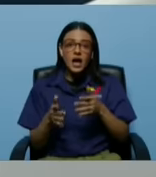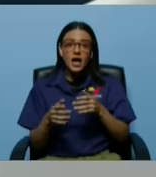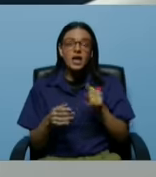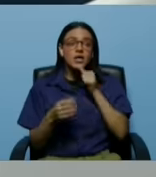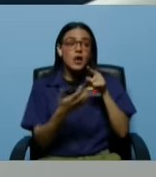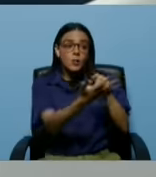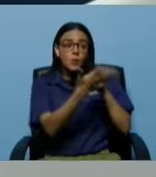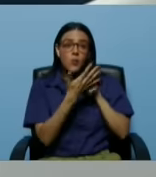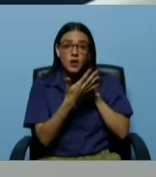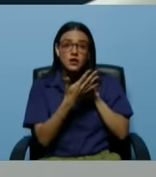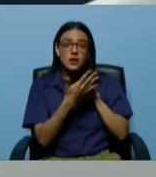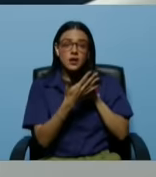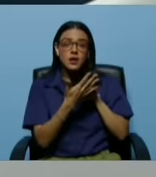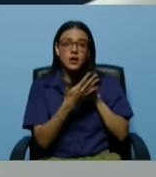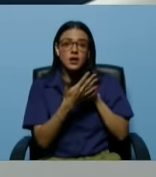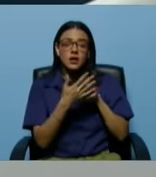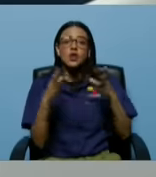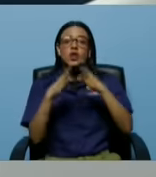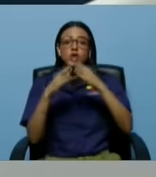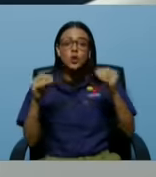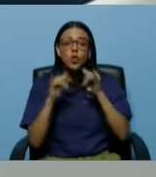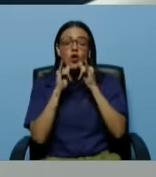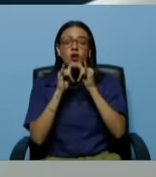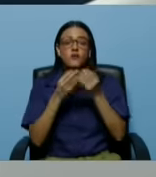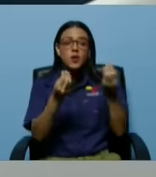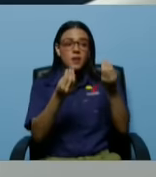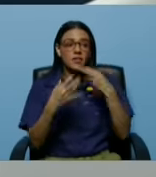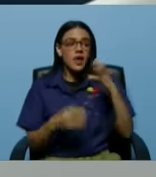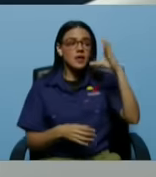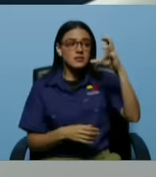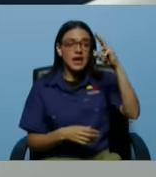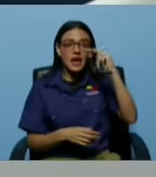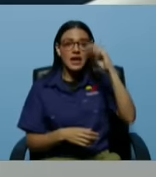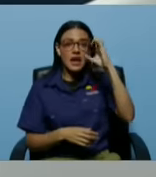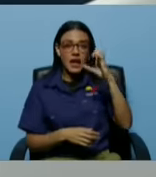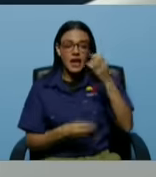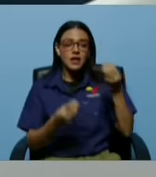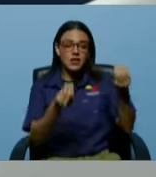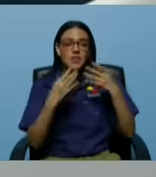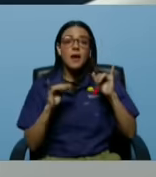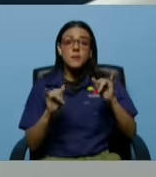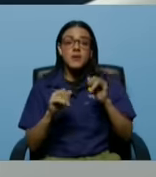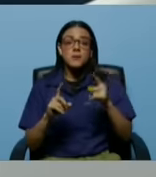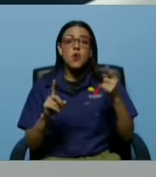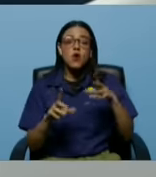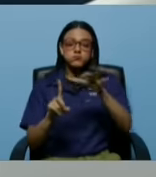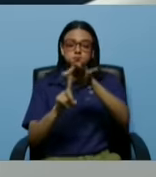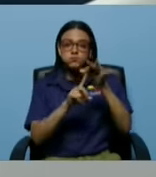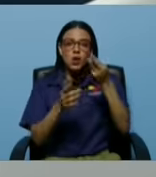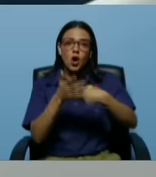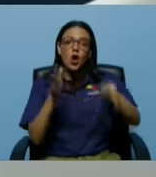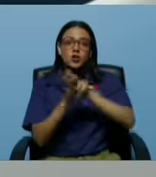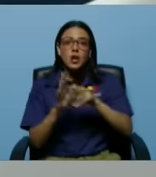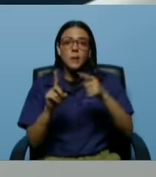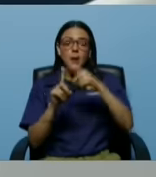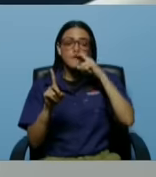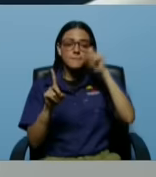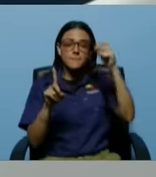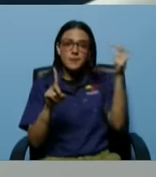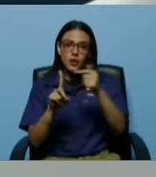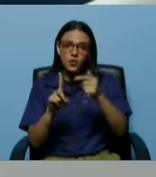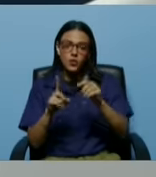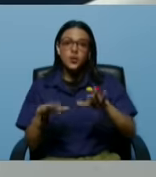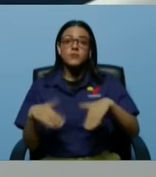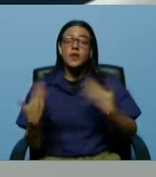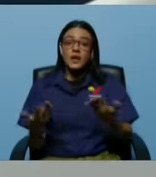refleja todos los informes del Consejo Nacional Electoral, al presidente Nicolás Maduro Moros, y que